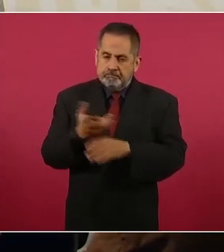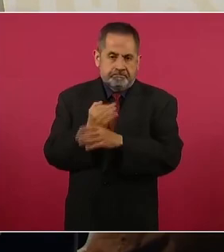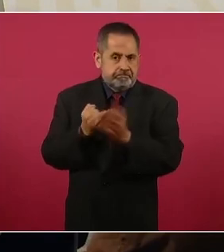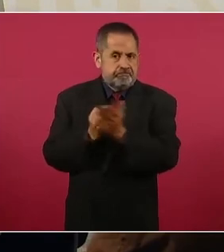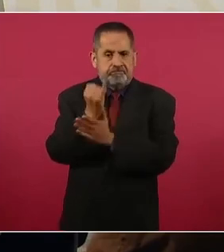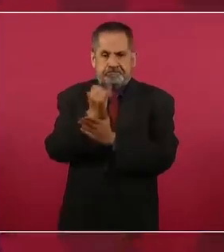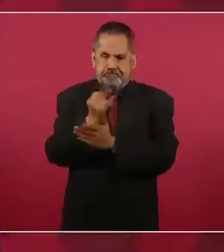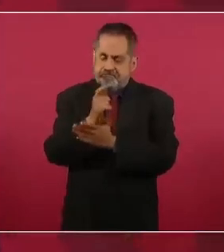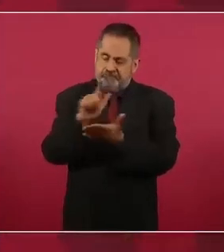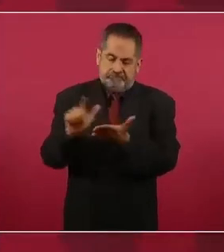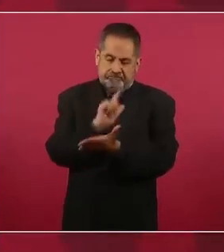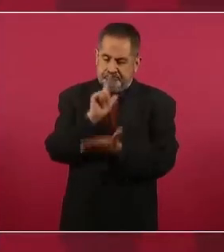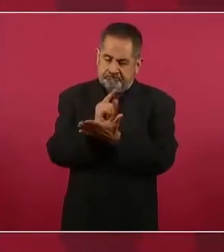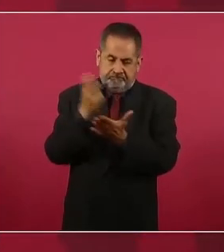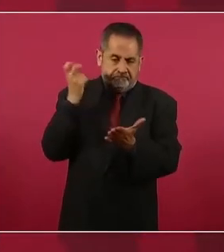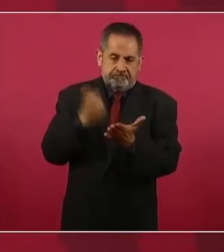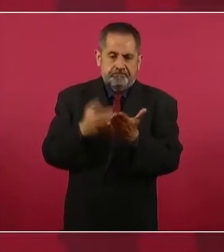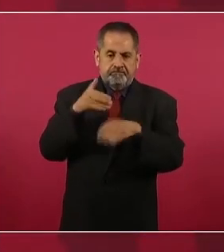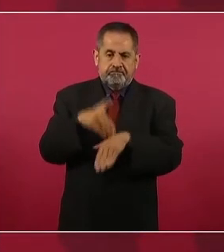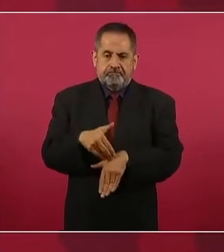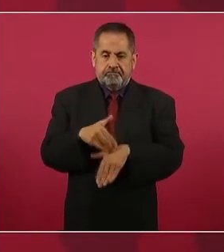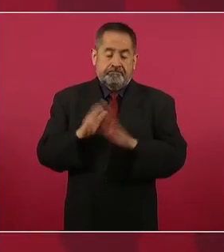legal.